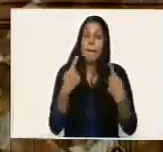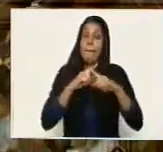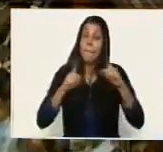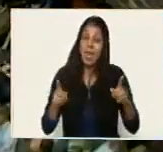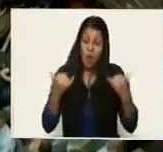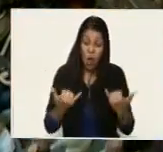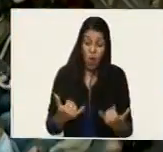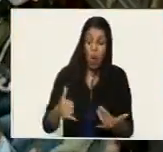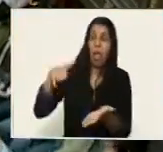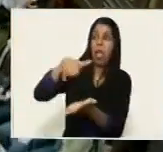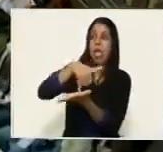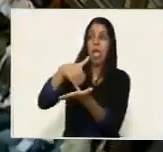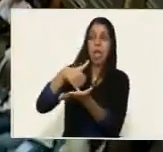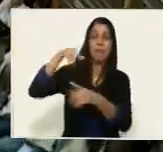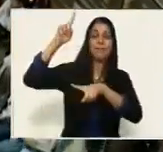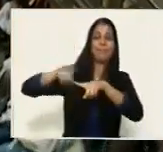independientes.